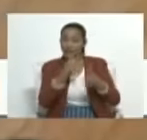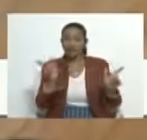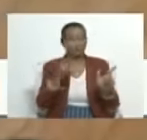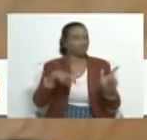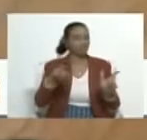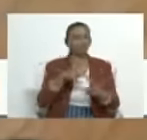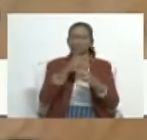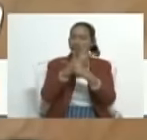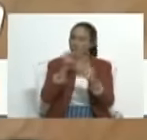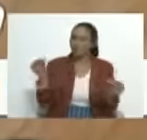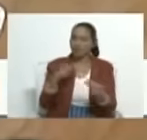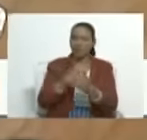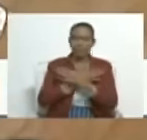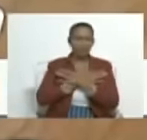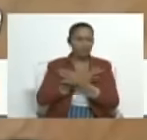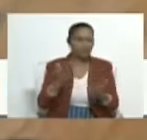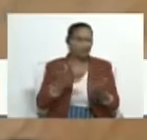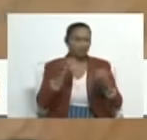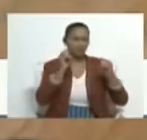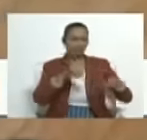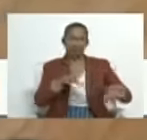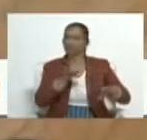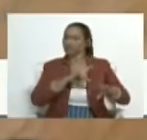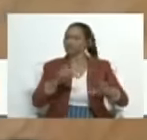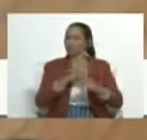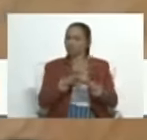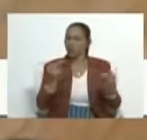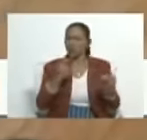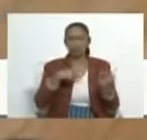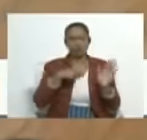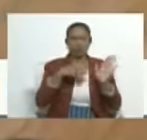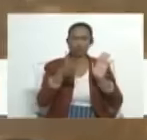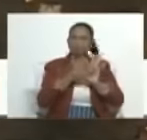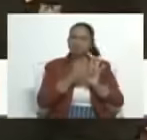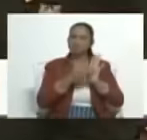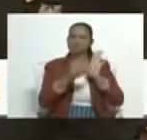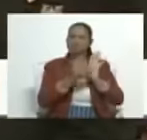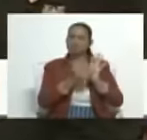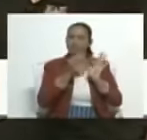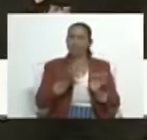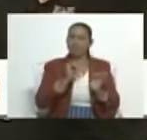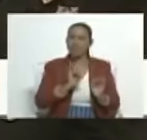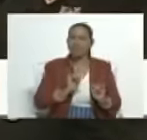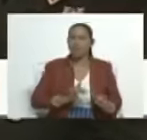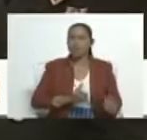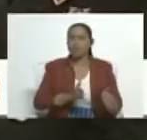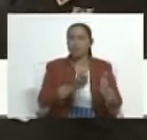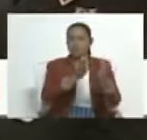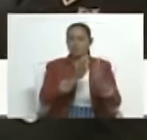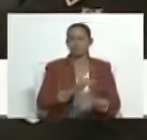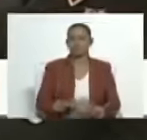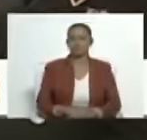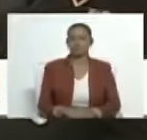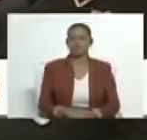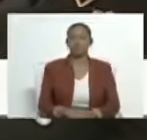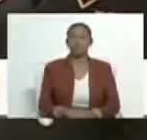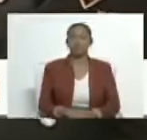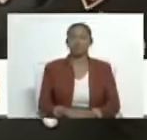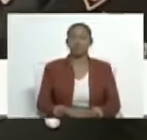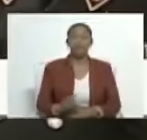dispuestos a renunciar ni apartarnos de ese camino. Esta fue la primera